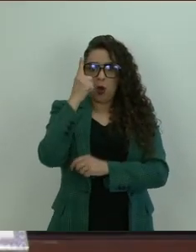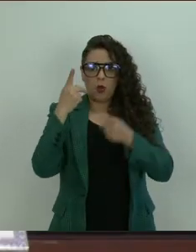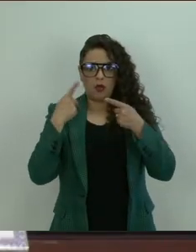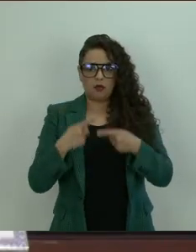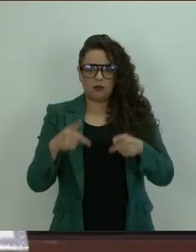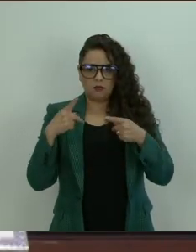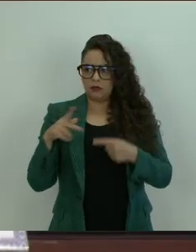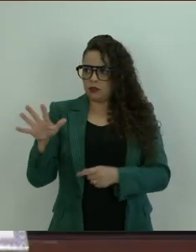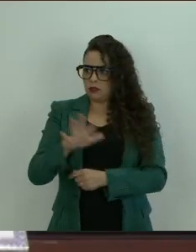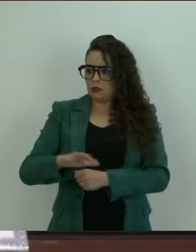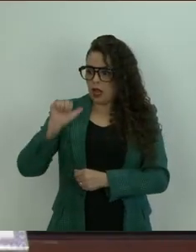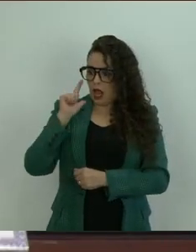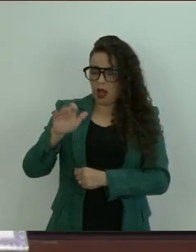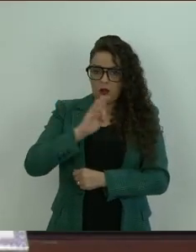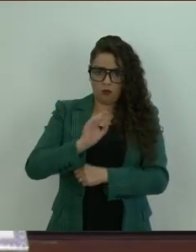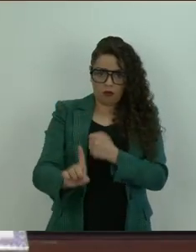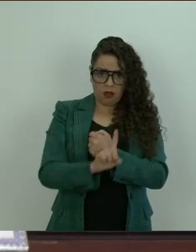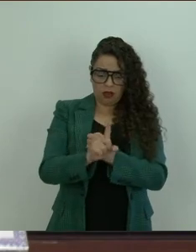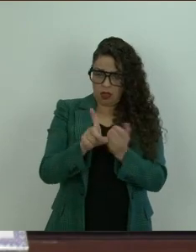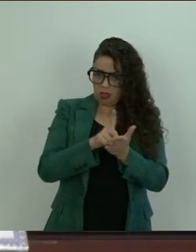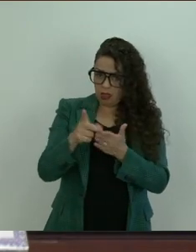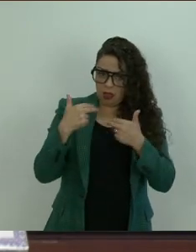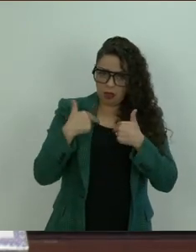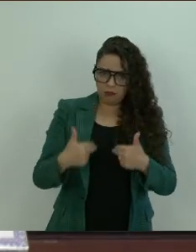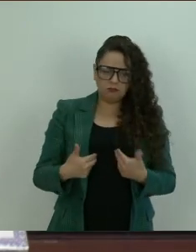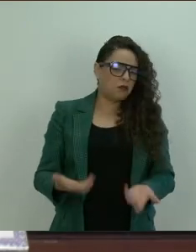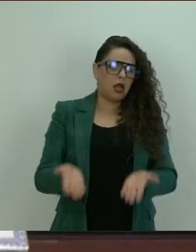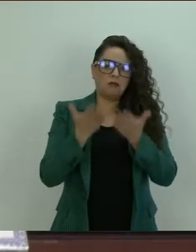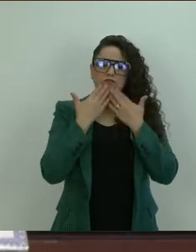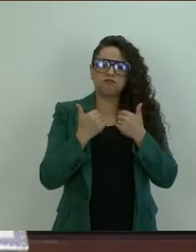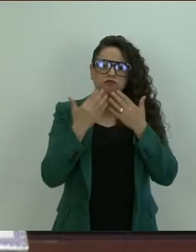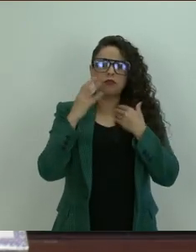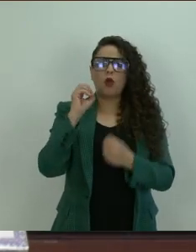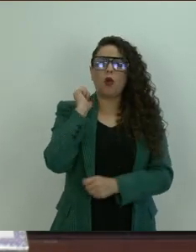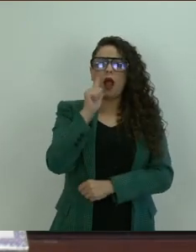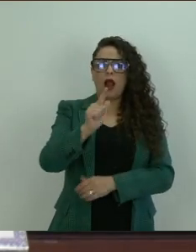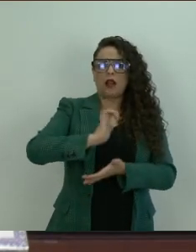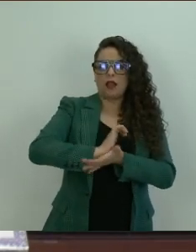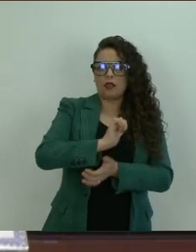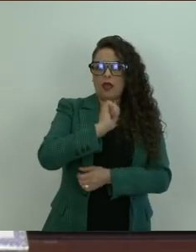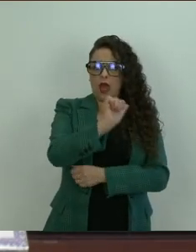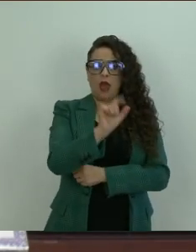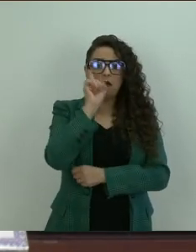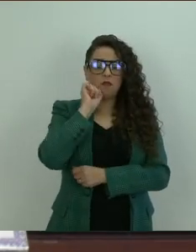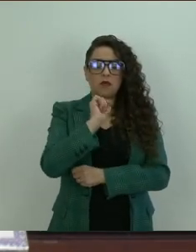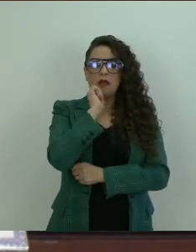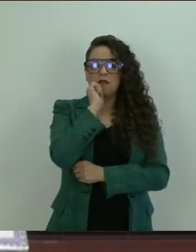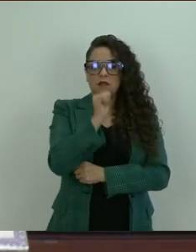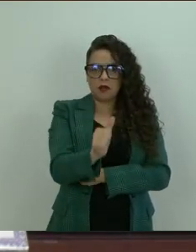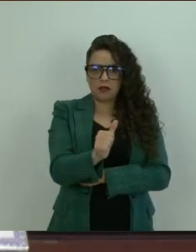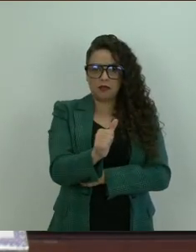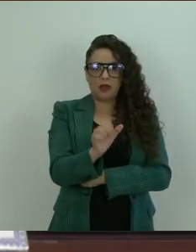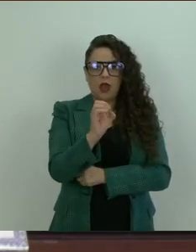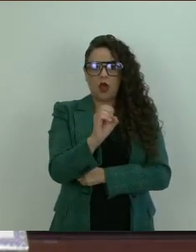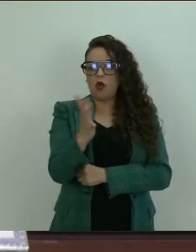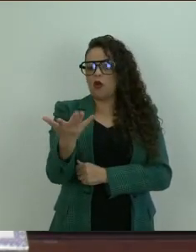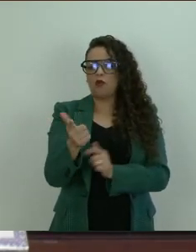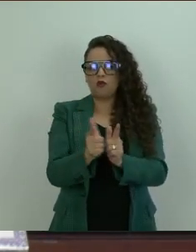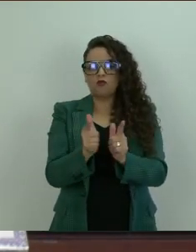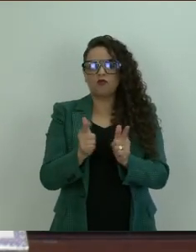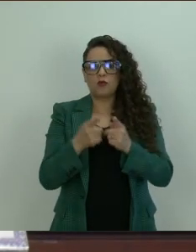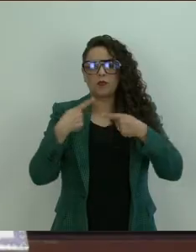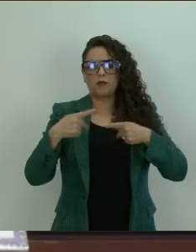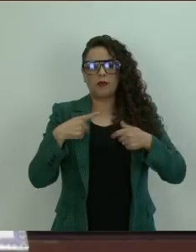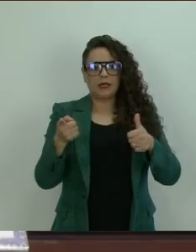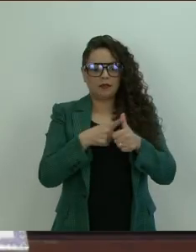a los derechos humanos ni impliquen algún tipo de discriminación hacia las mujeres o hacia cualquier grupo de atención